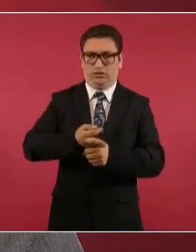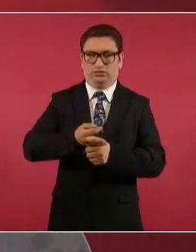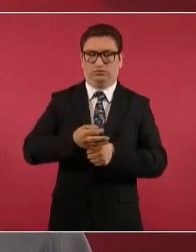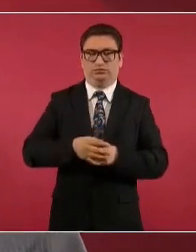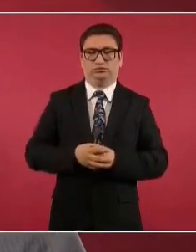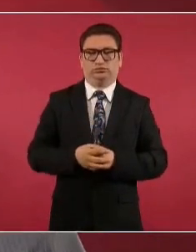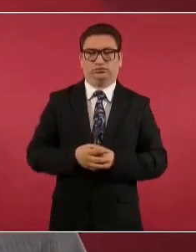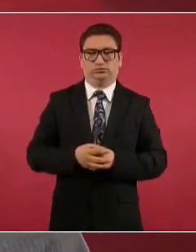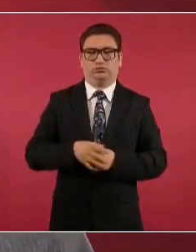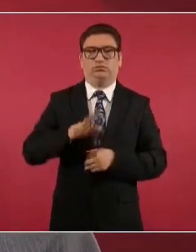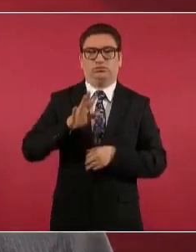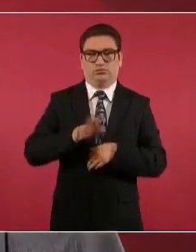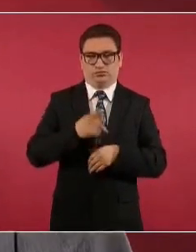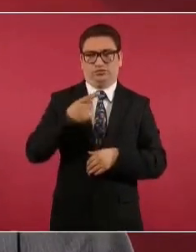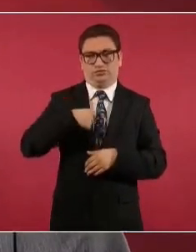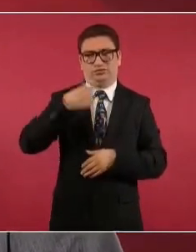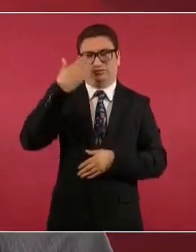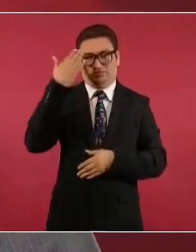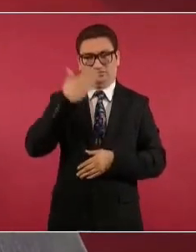porque sé